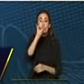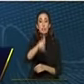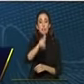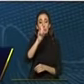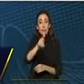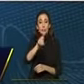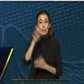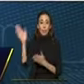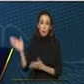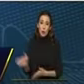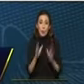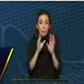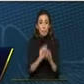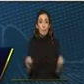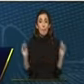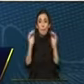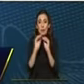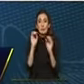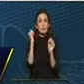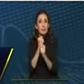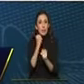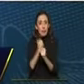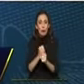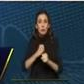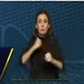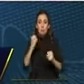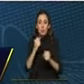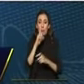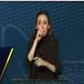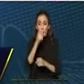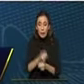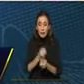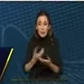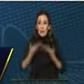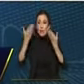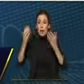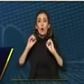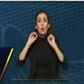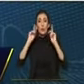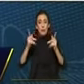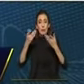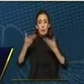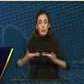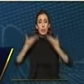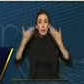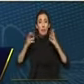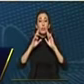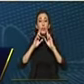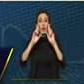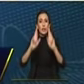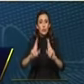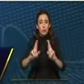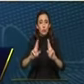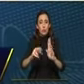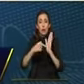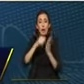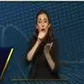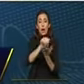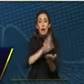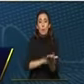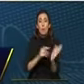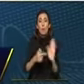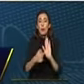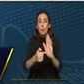necesario crear más trabajo, más empleo, más oportunidades, que serán resultado de una apuesta masiva de